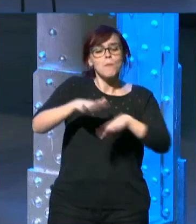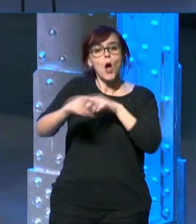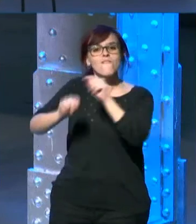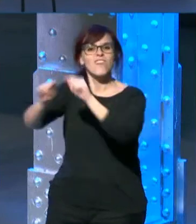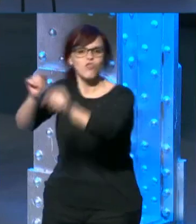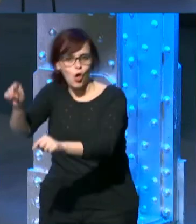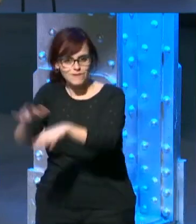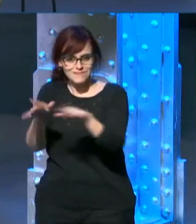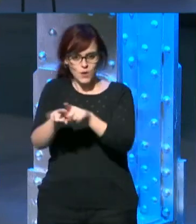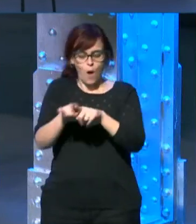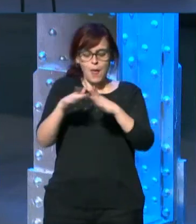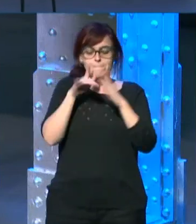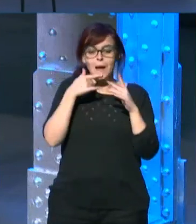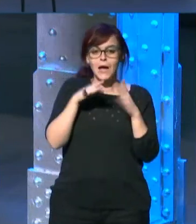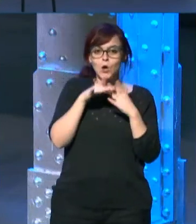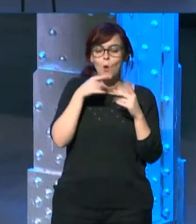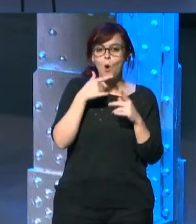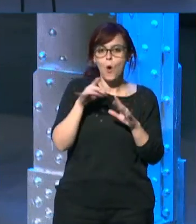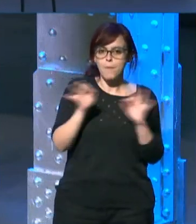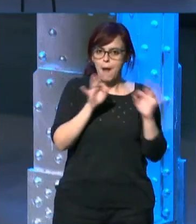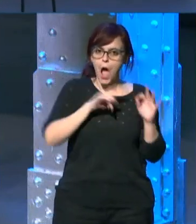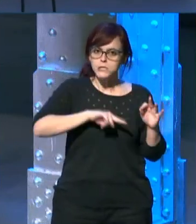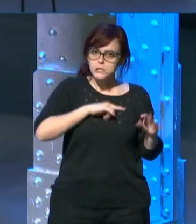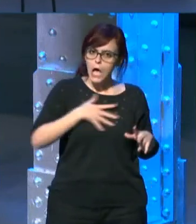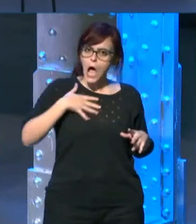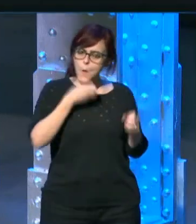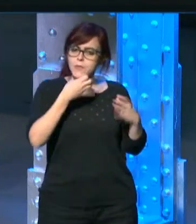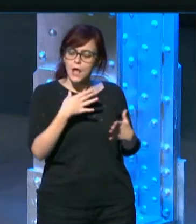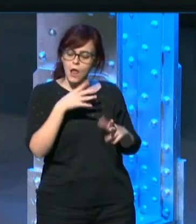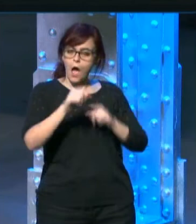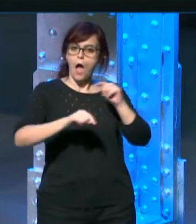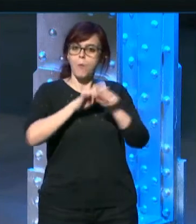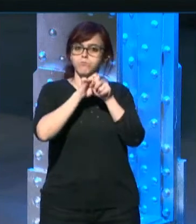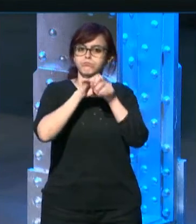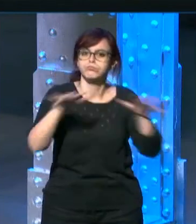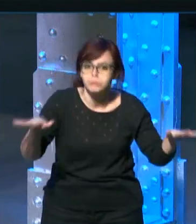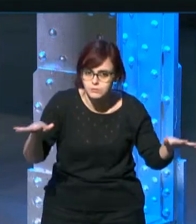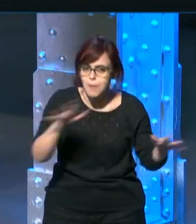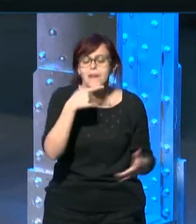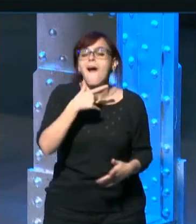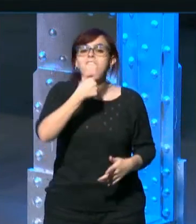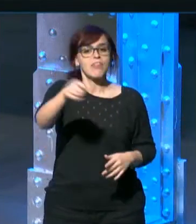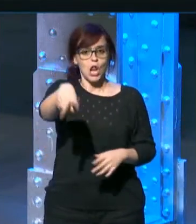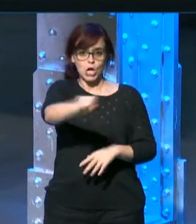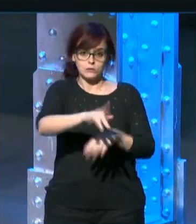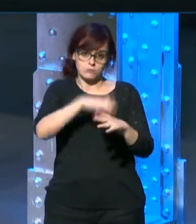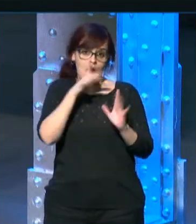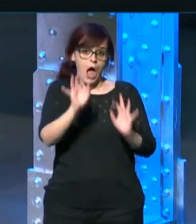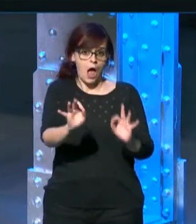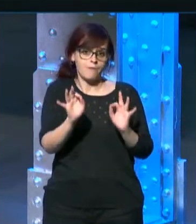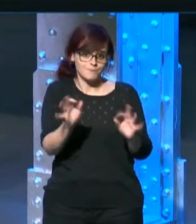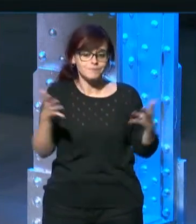estar infectada y empieza a pensar de otra manera y se va propagando. Pero no es fácil, vamos a reconocerlo, en absoluto.